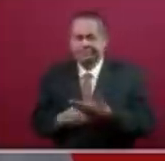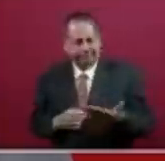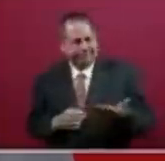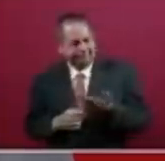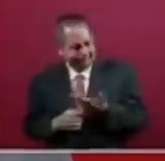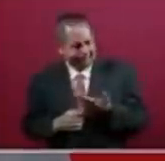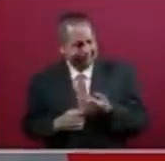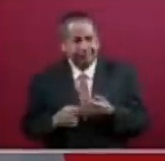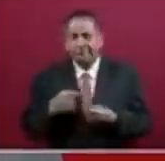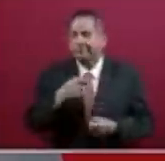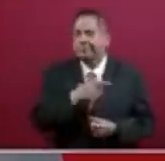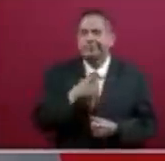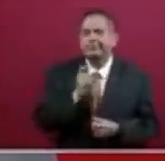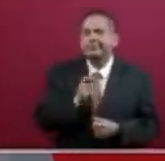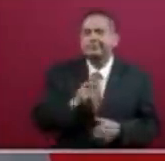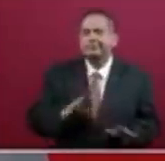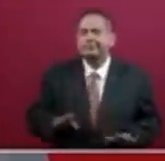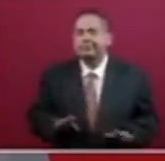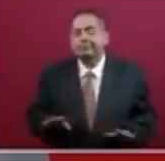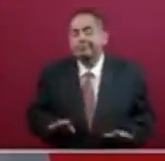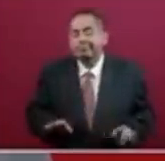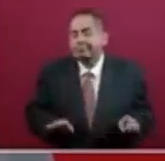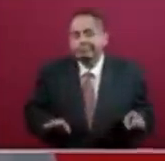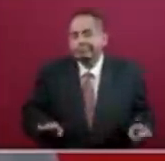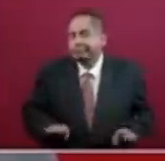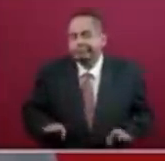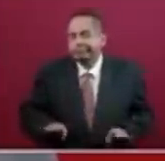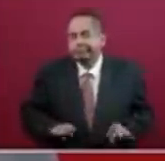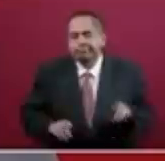porque les interesaba